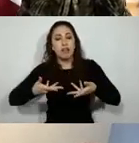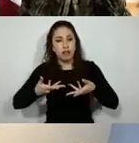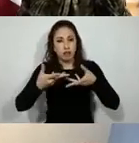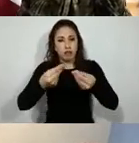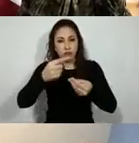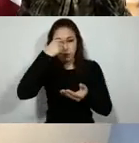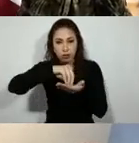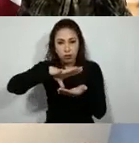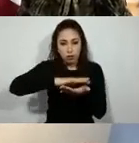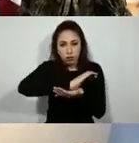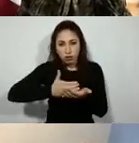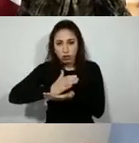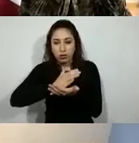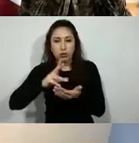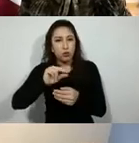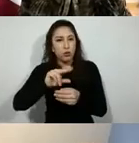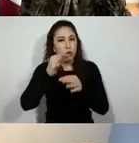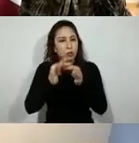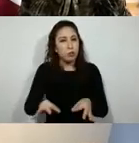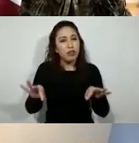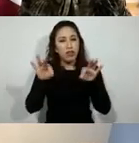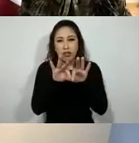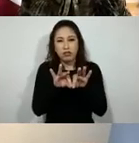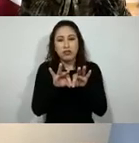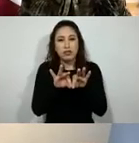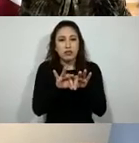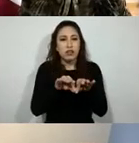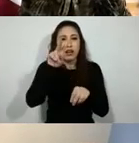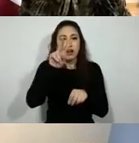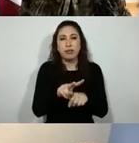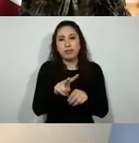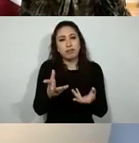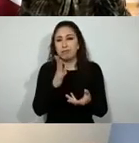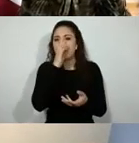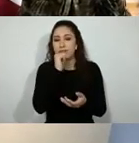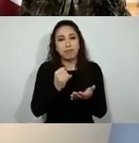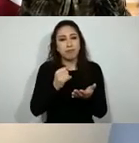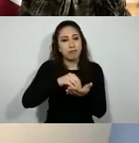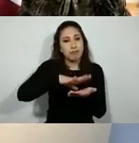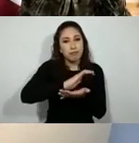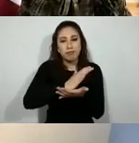servicios no esenciales y de actividades que era imposible lleváramos a cabo por la pandemia.